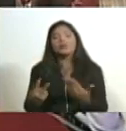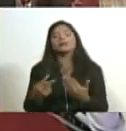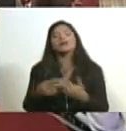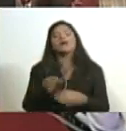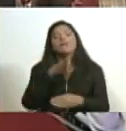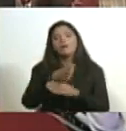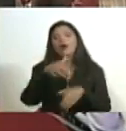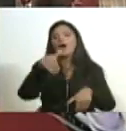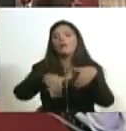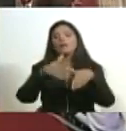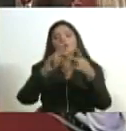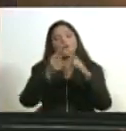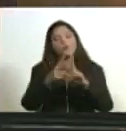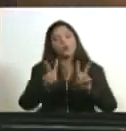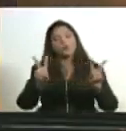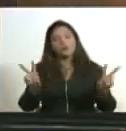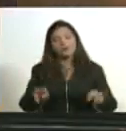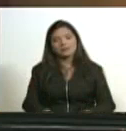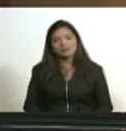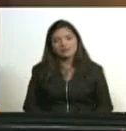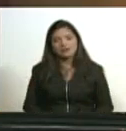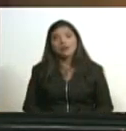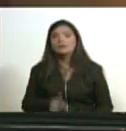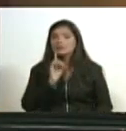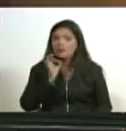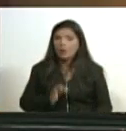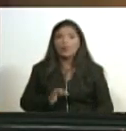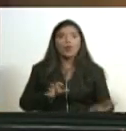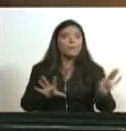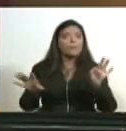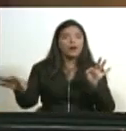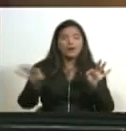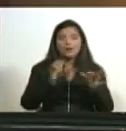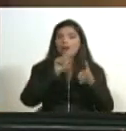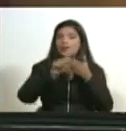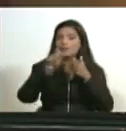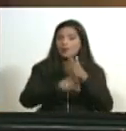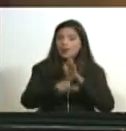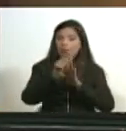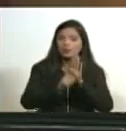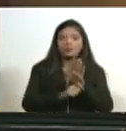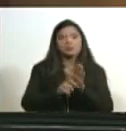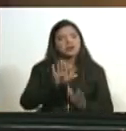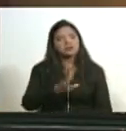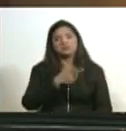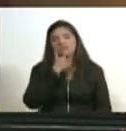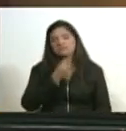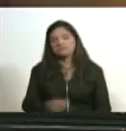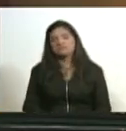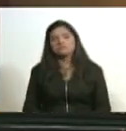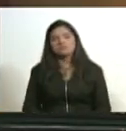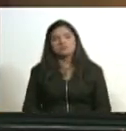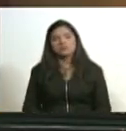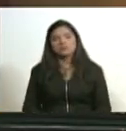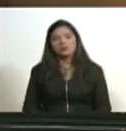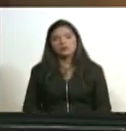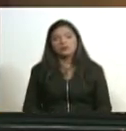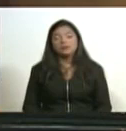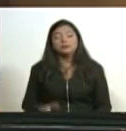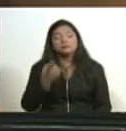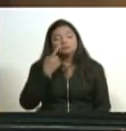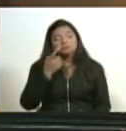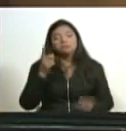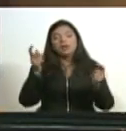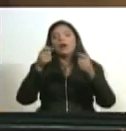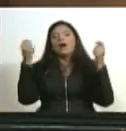votar por la paz y va a elegir su Asamblea Nacional Constituyente. Así de sencillo. Ya veremos la campaña